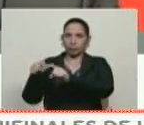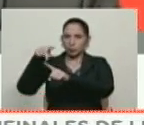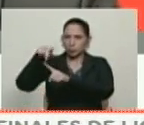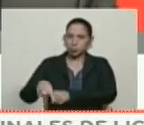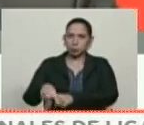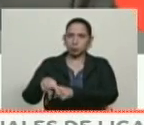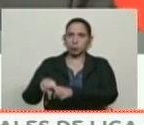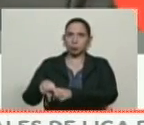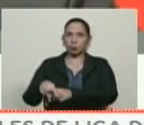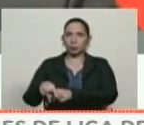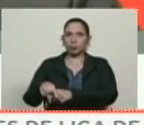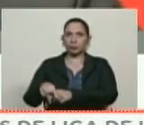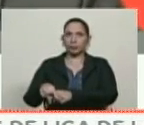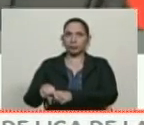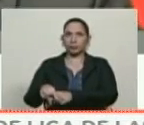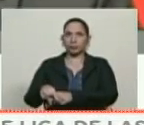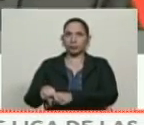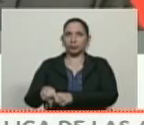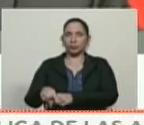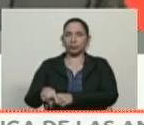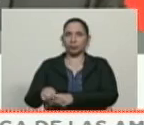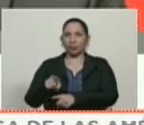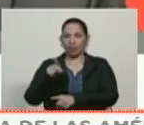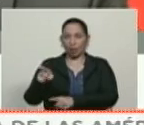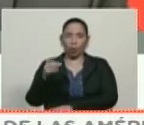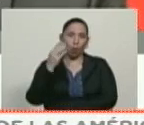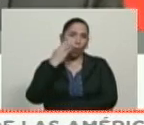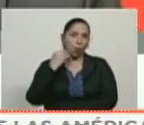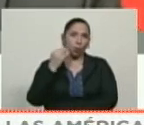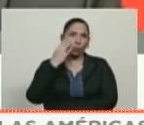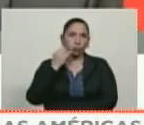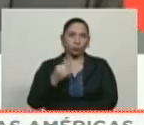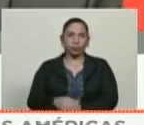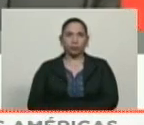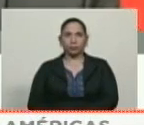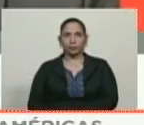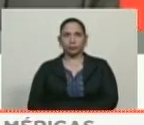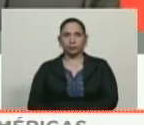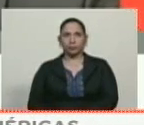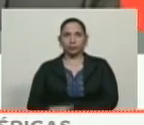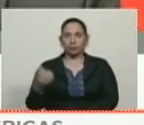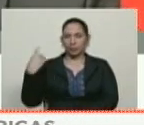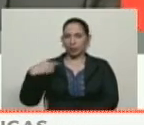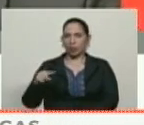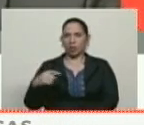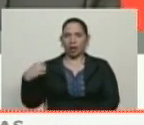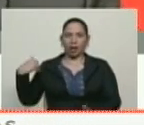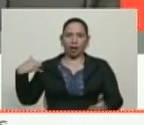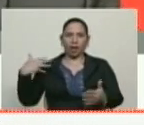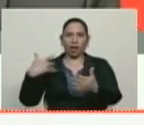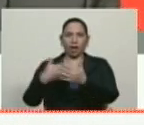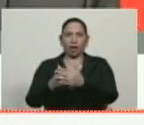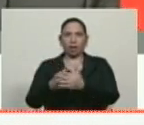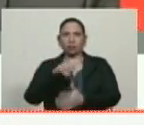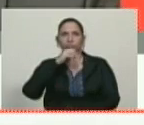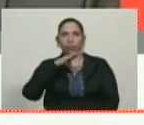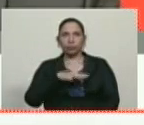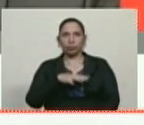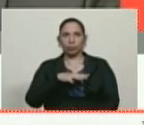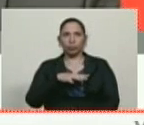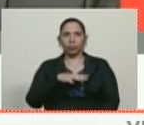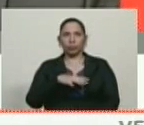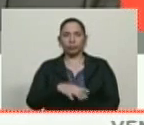y las costumbres que tienen una larga historia no se